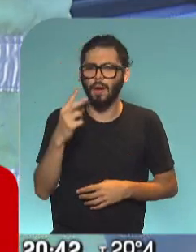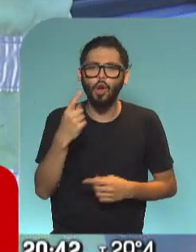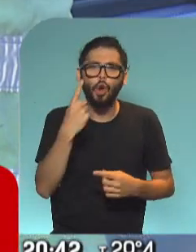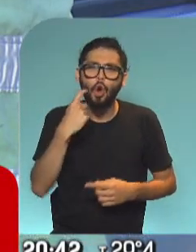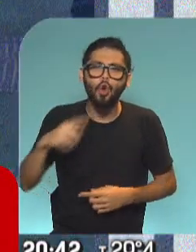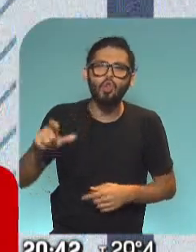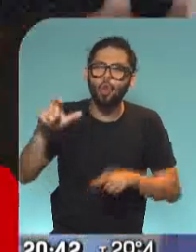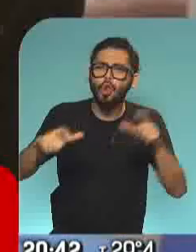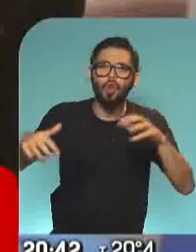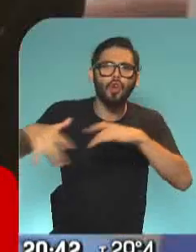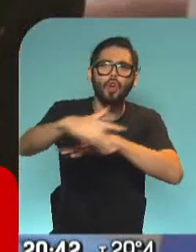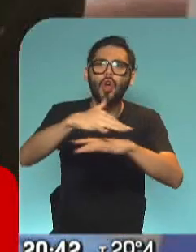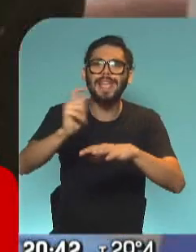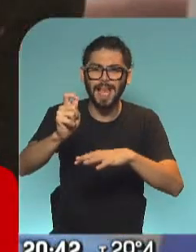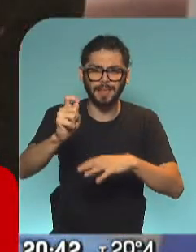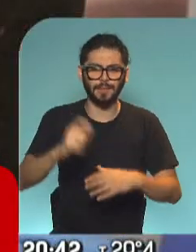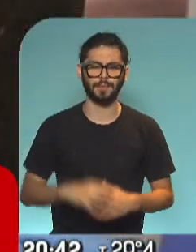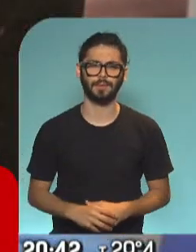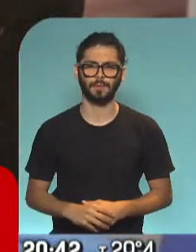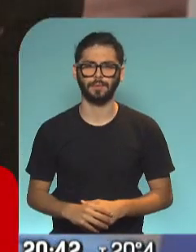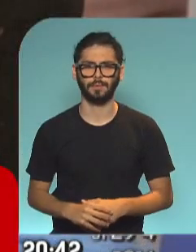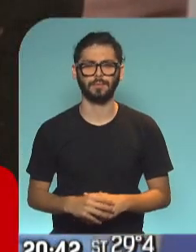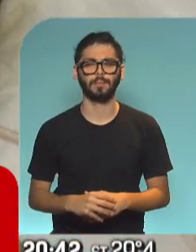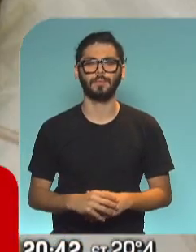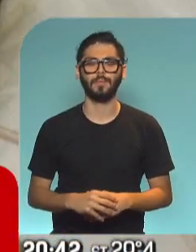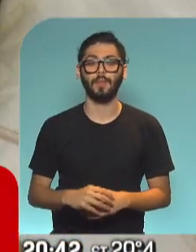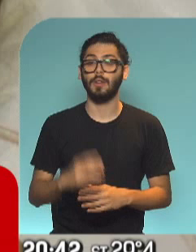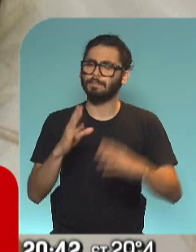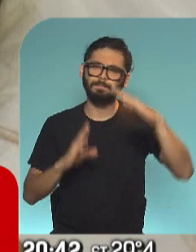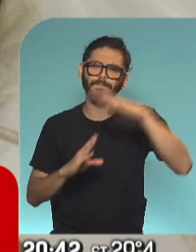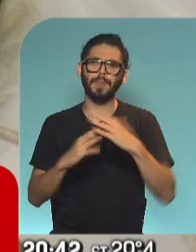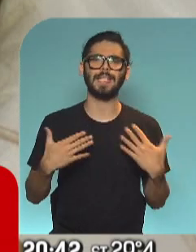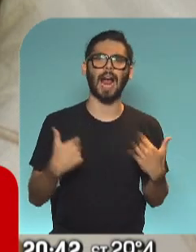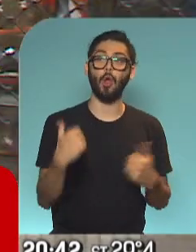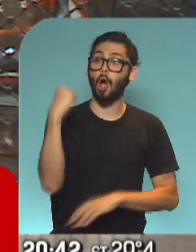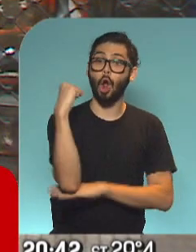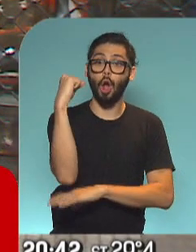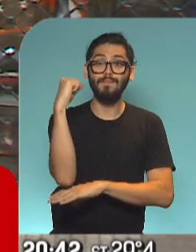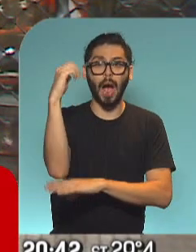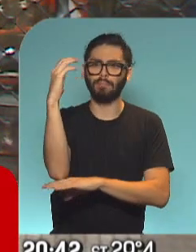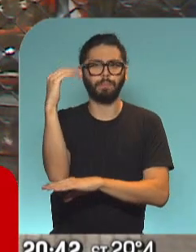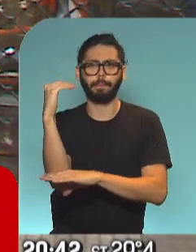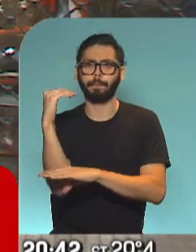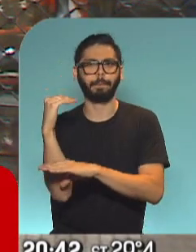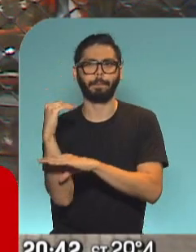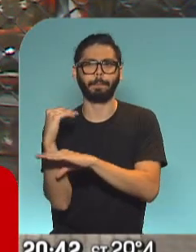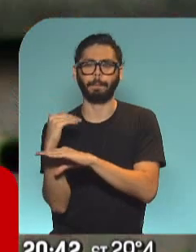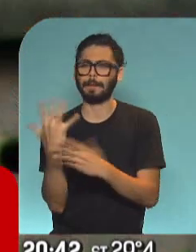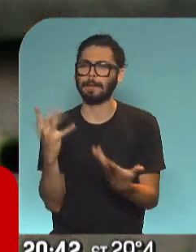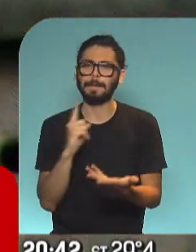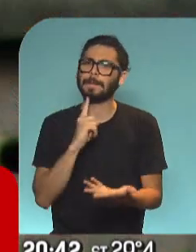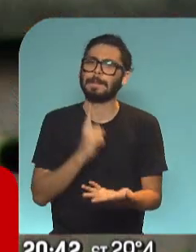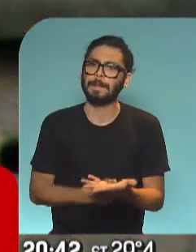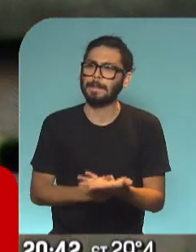por las calles. La prioridad fue la salud. La economía se ahogaba. Ninguna medida imaginable podía parecer